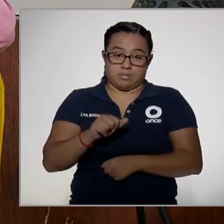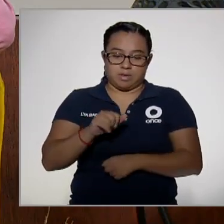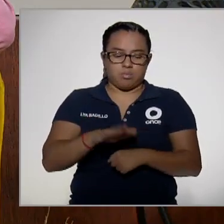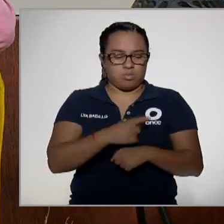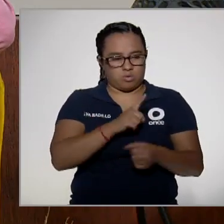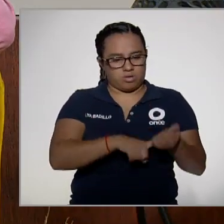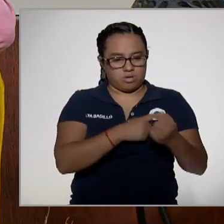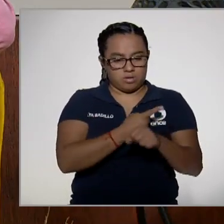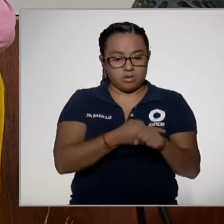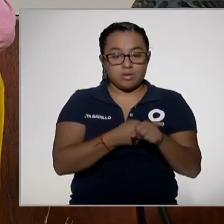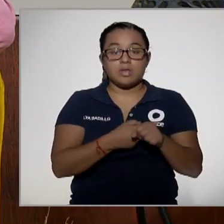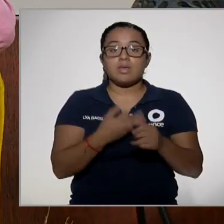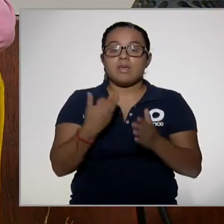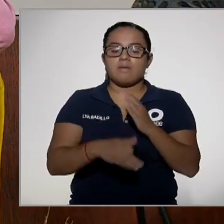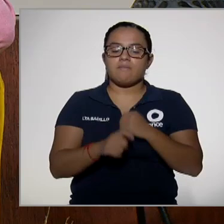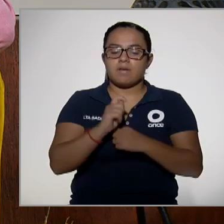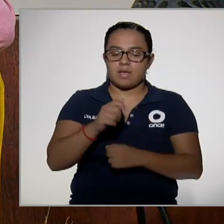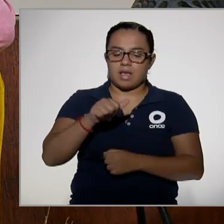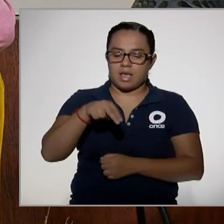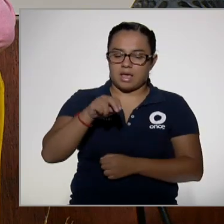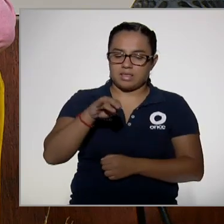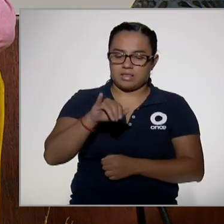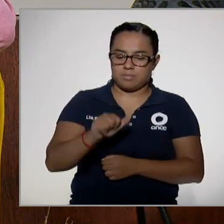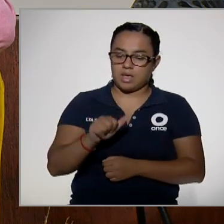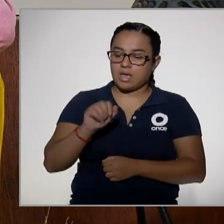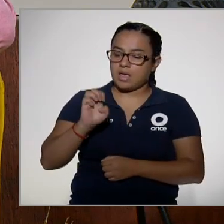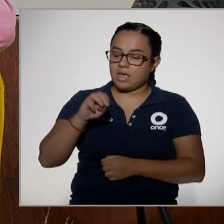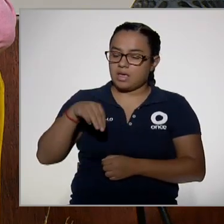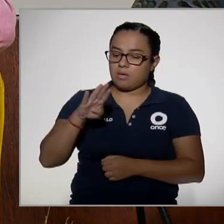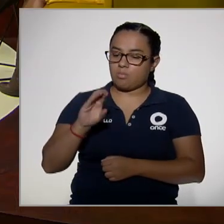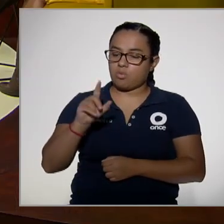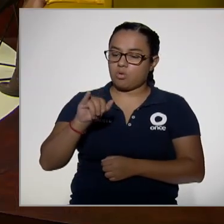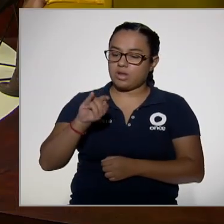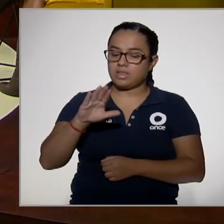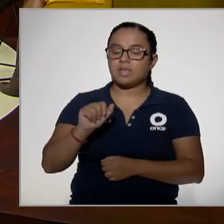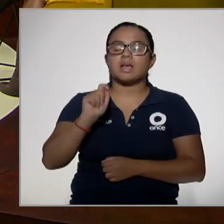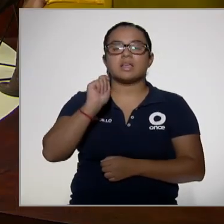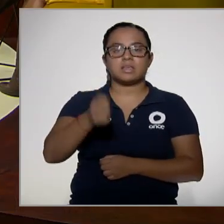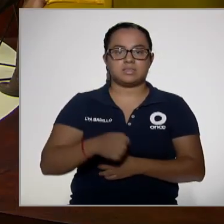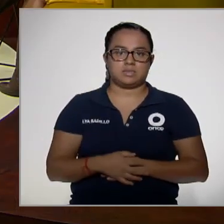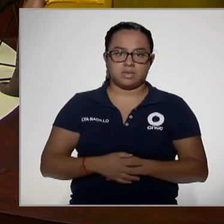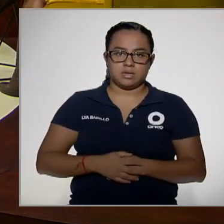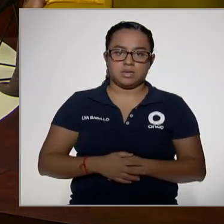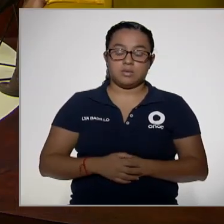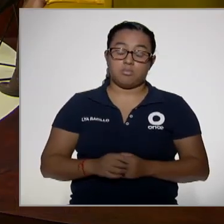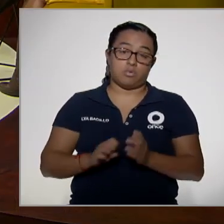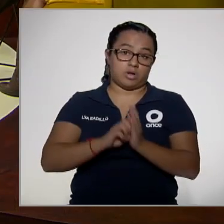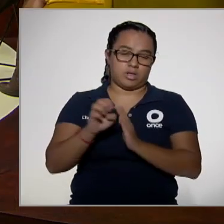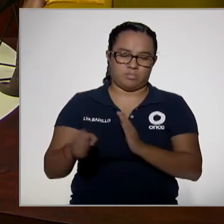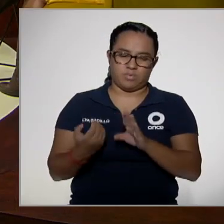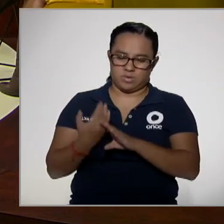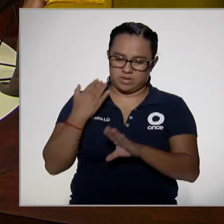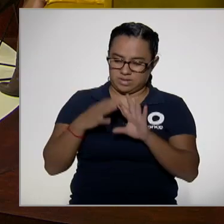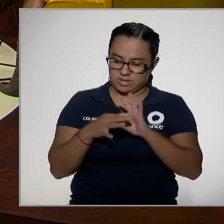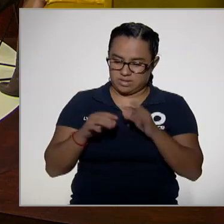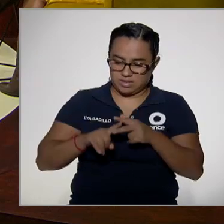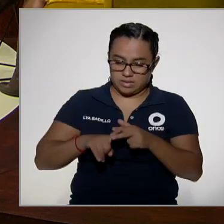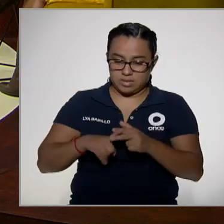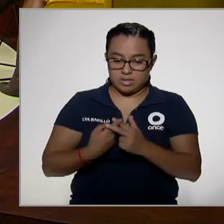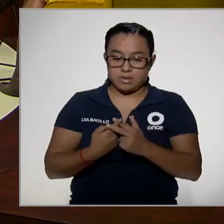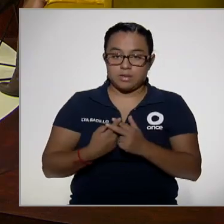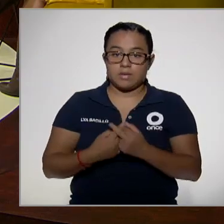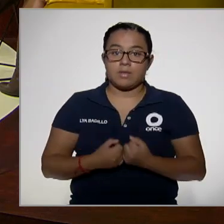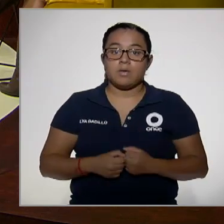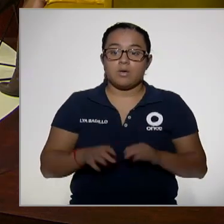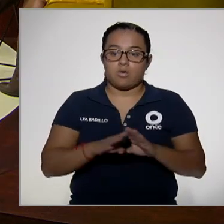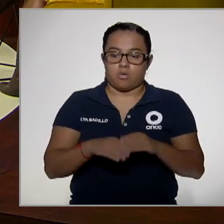los que no hemos mencionado mucho que es una anemia hemolítica una anemia hemolítica es cuando hablamos al principio también de la